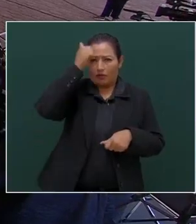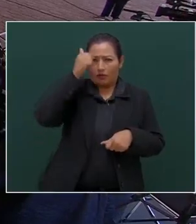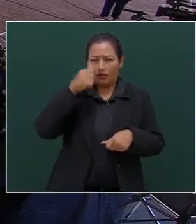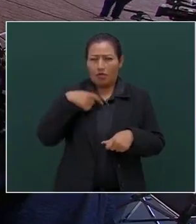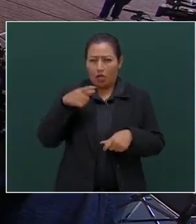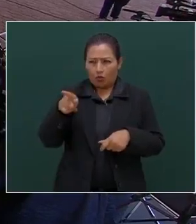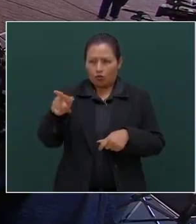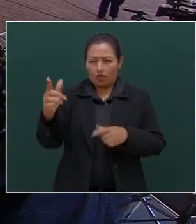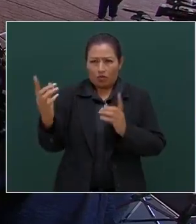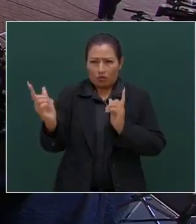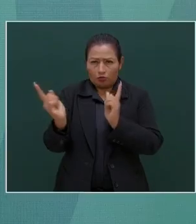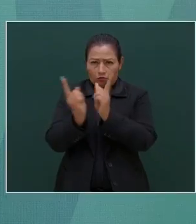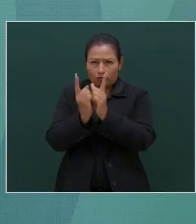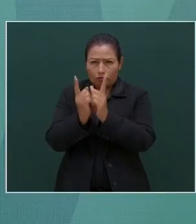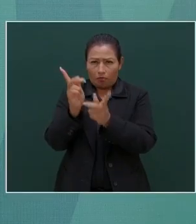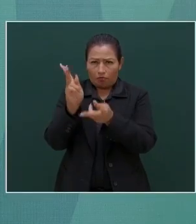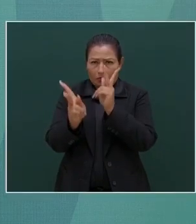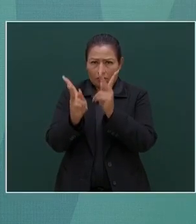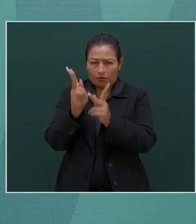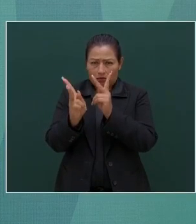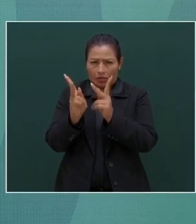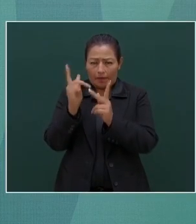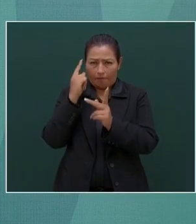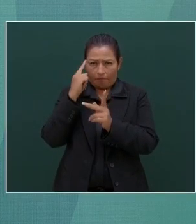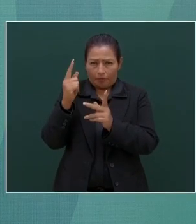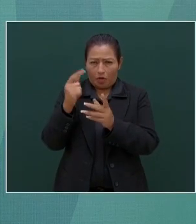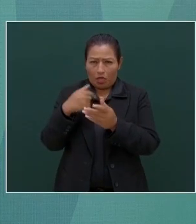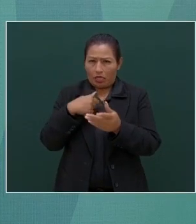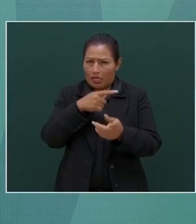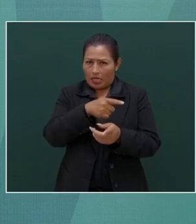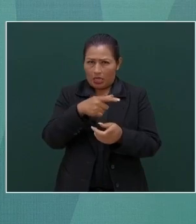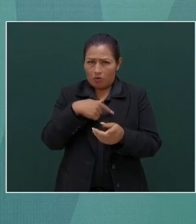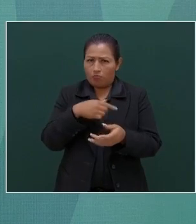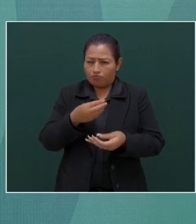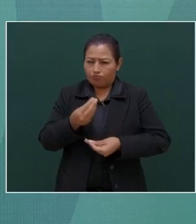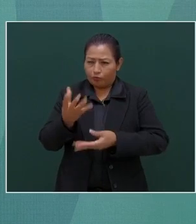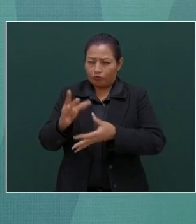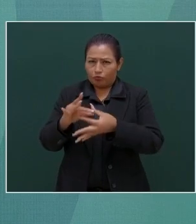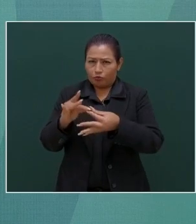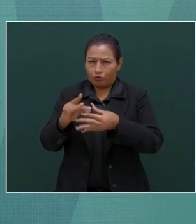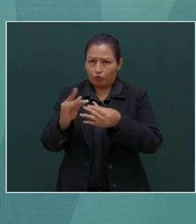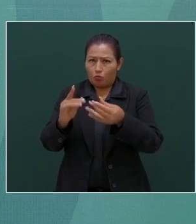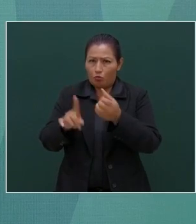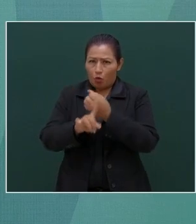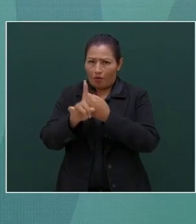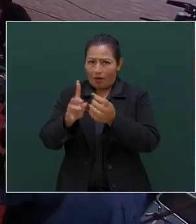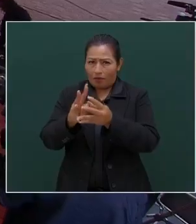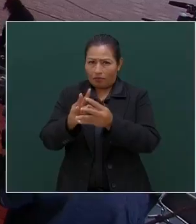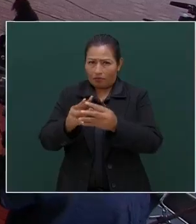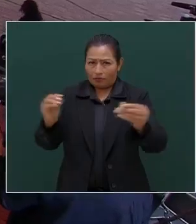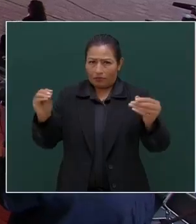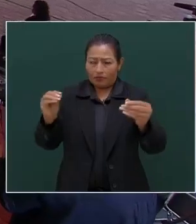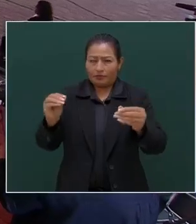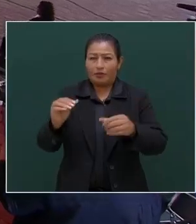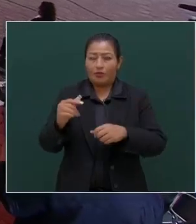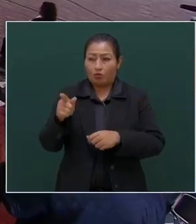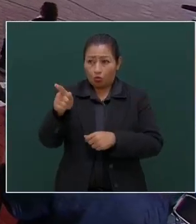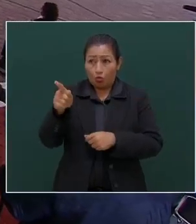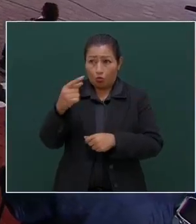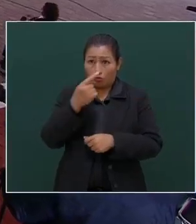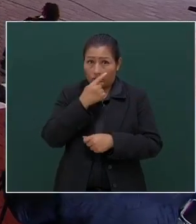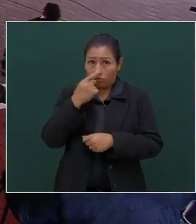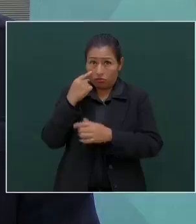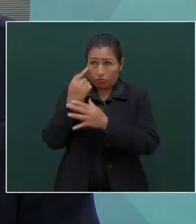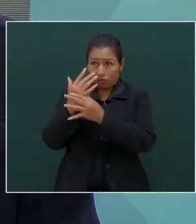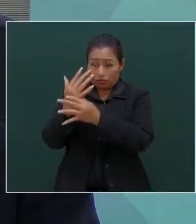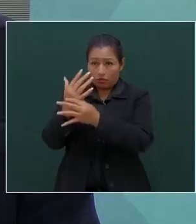platique con ustedes y en la mejor disposición de resolverlo, desde que, como dices tú, no